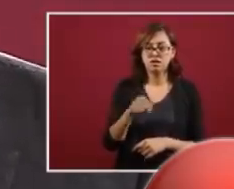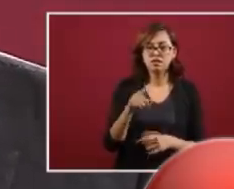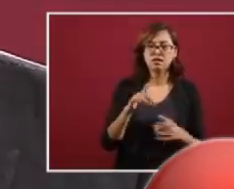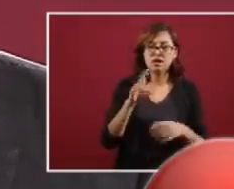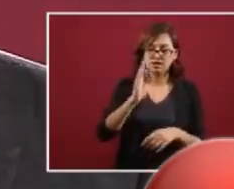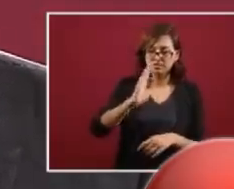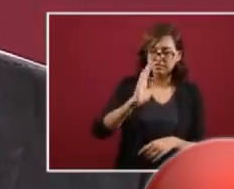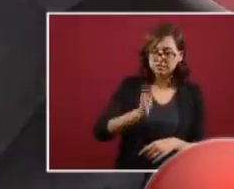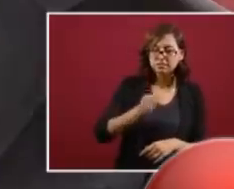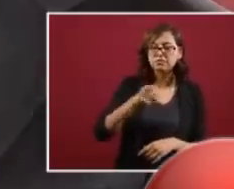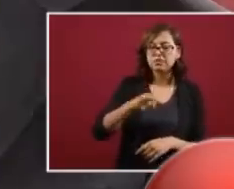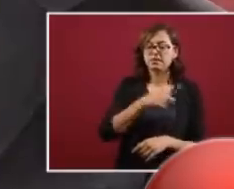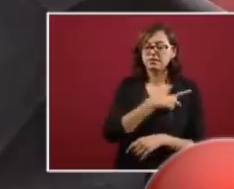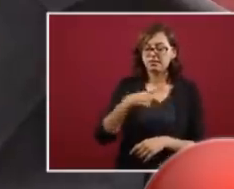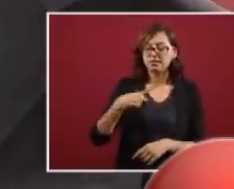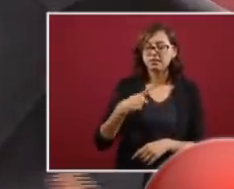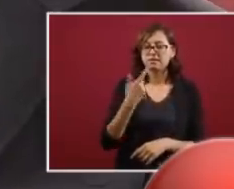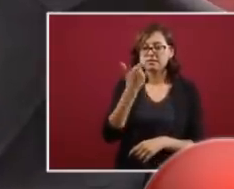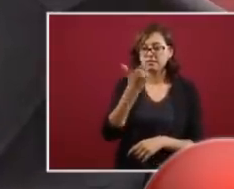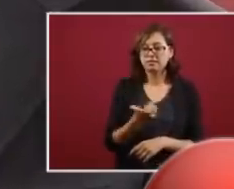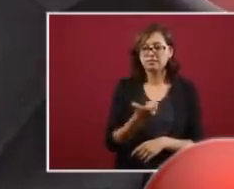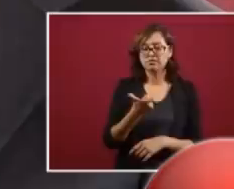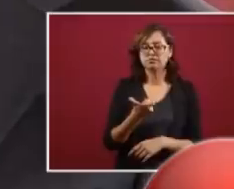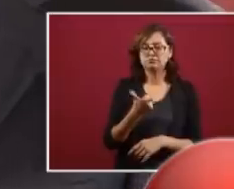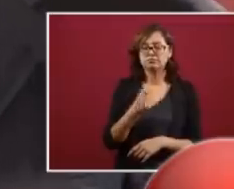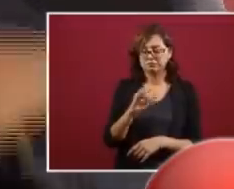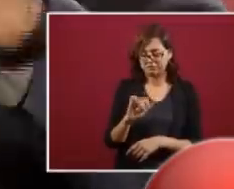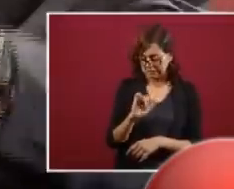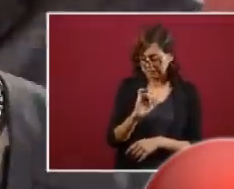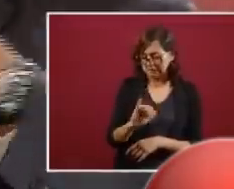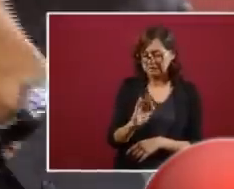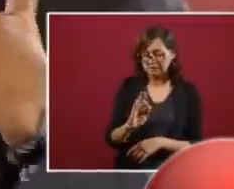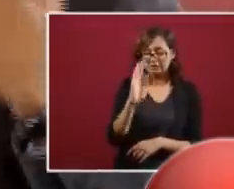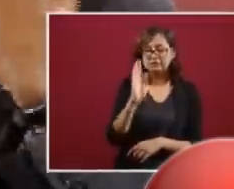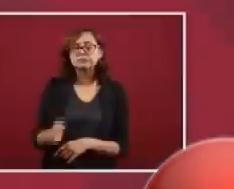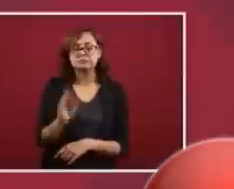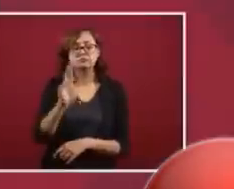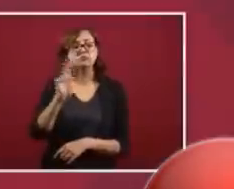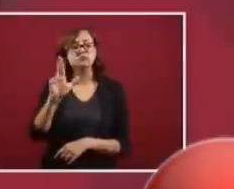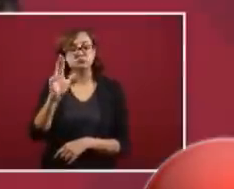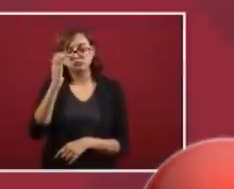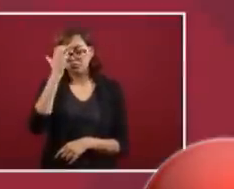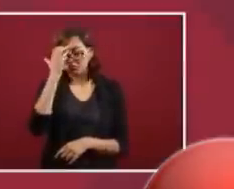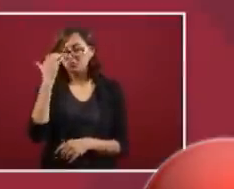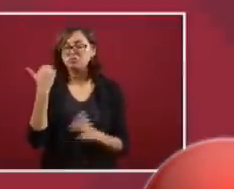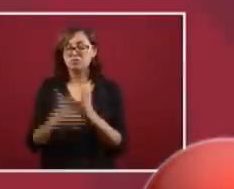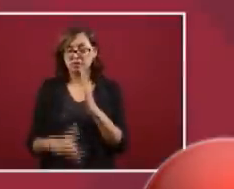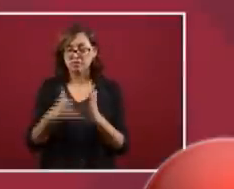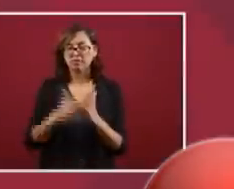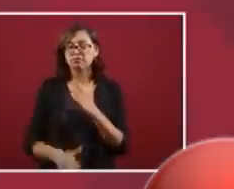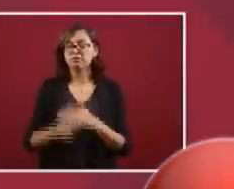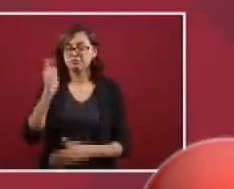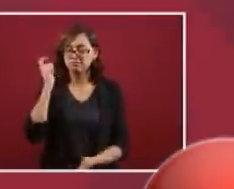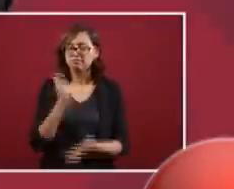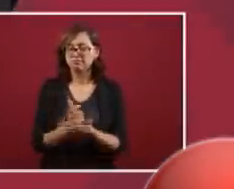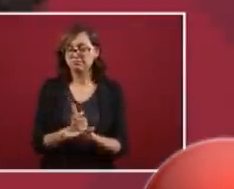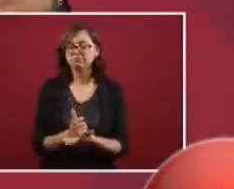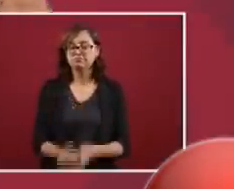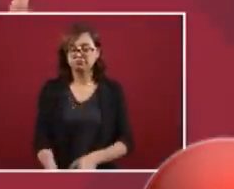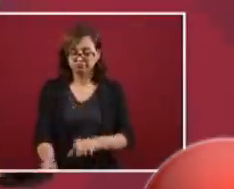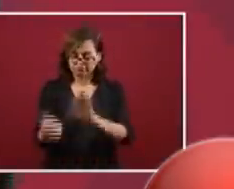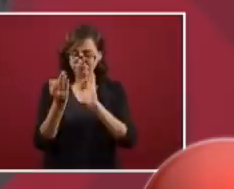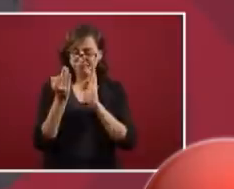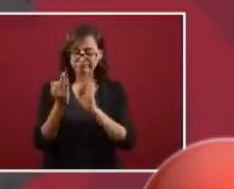deuda por pagar y la reconoce y da la cara